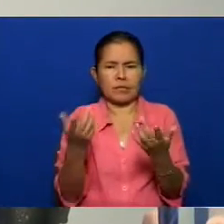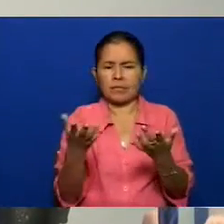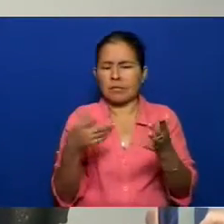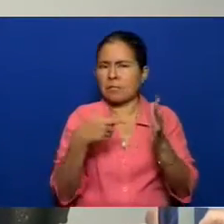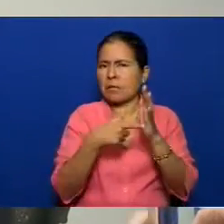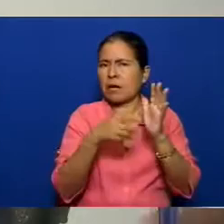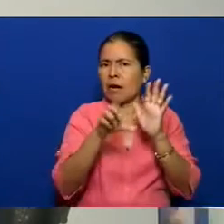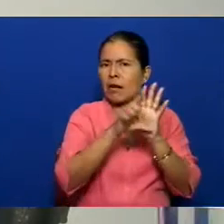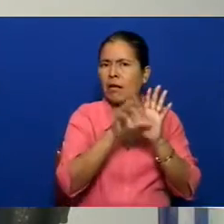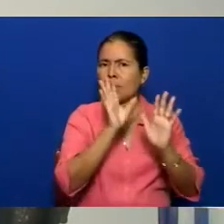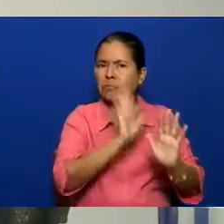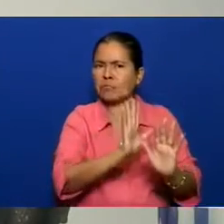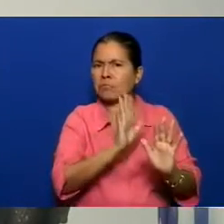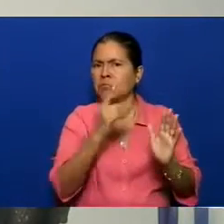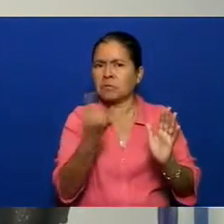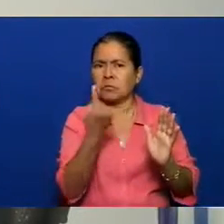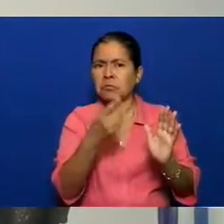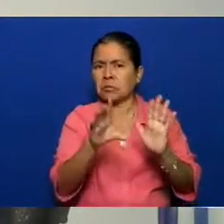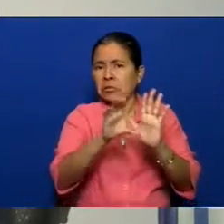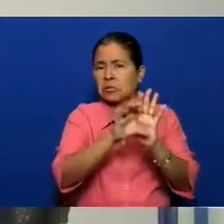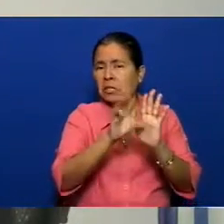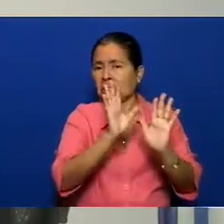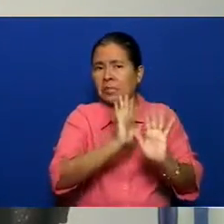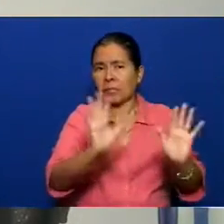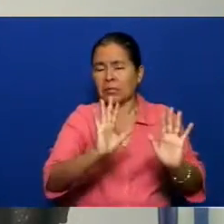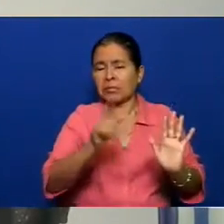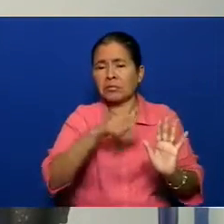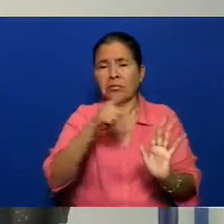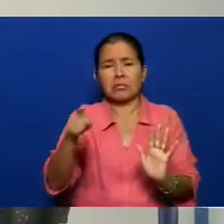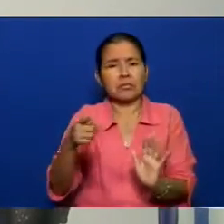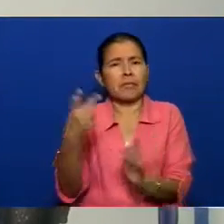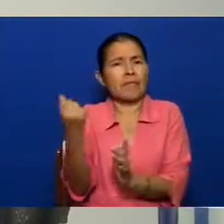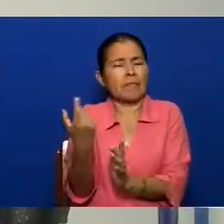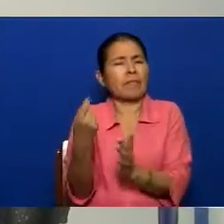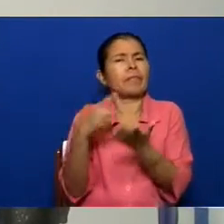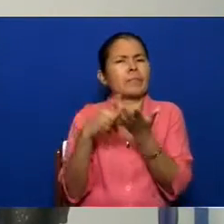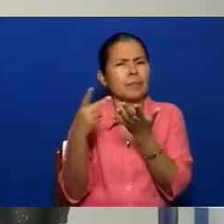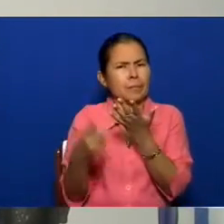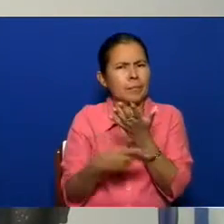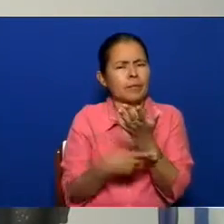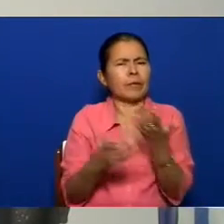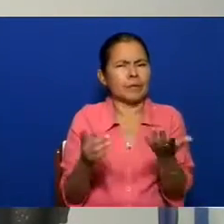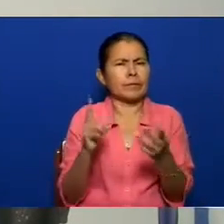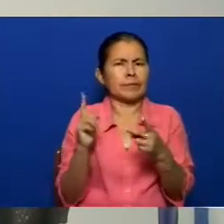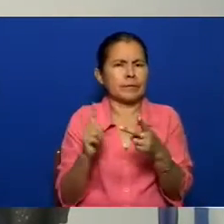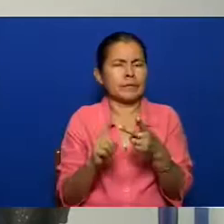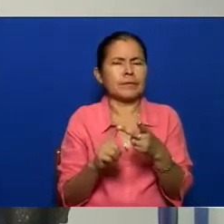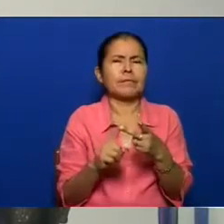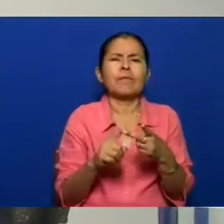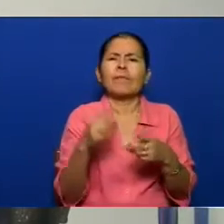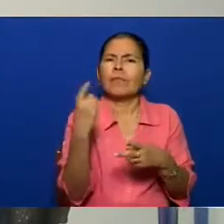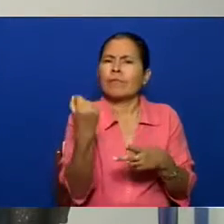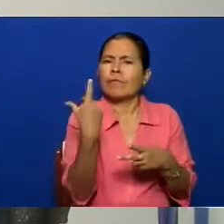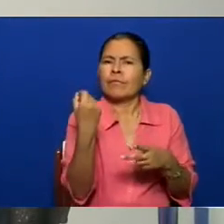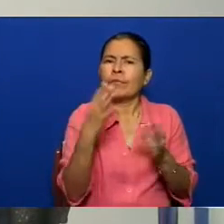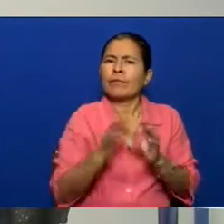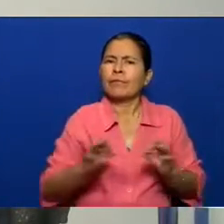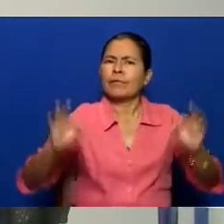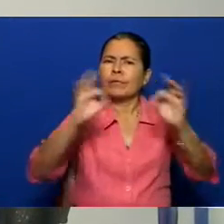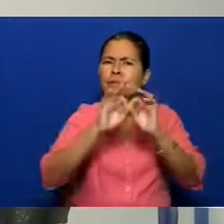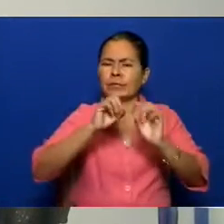se queda como un marco legal, como tal. La otra parte es la importancia del cumplimiento, es decir,